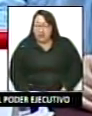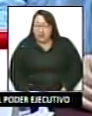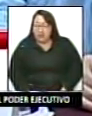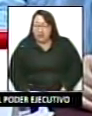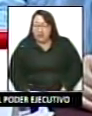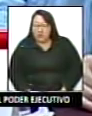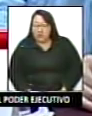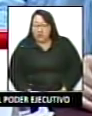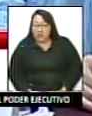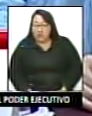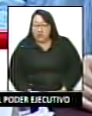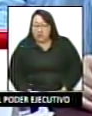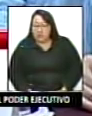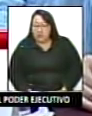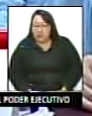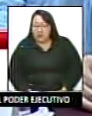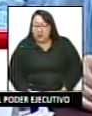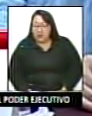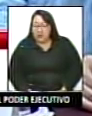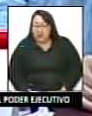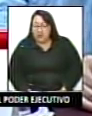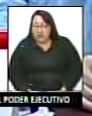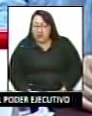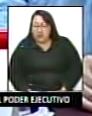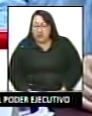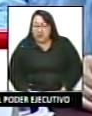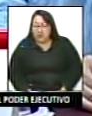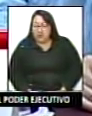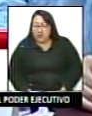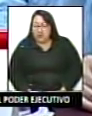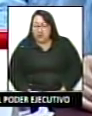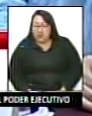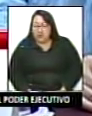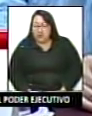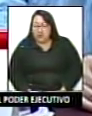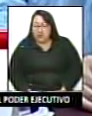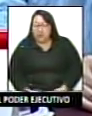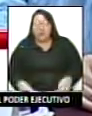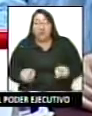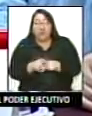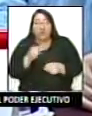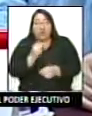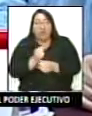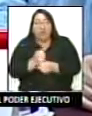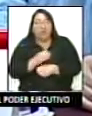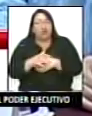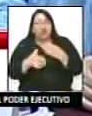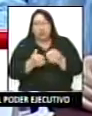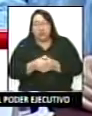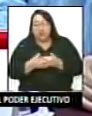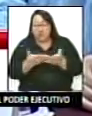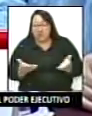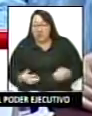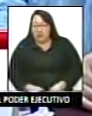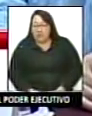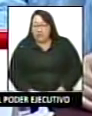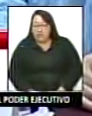Y se me ocurrió también, obviamente, el tema laboral, que es vertical a todos,